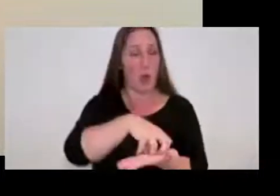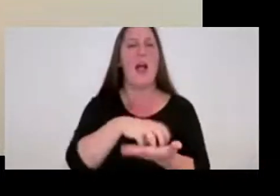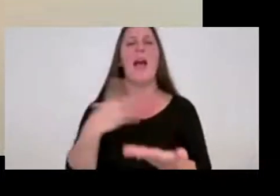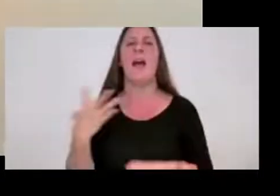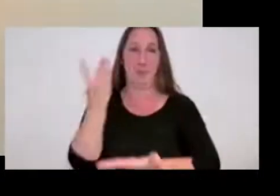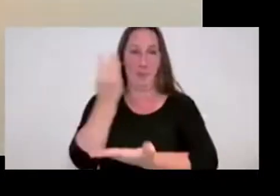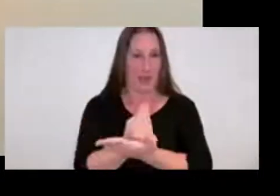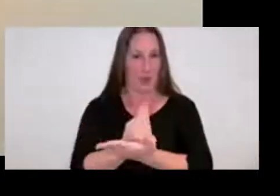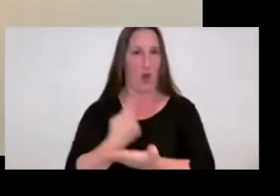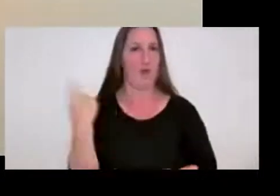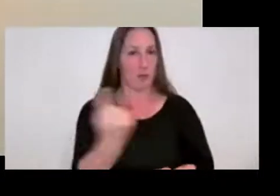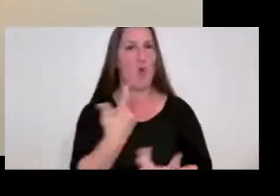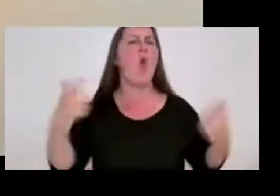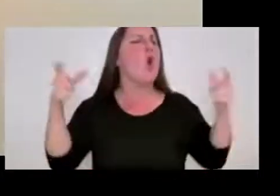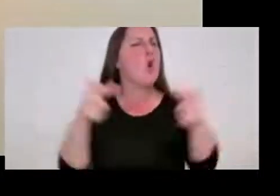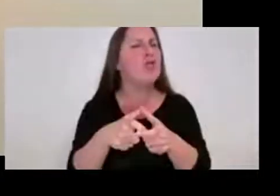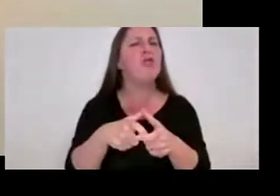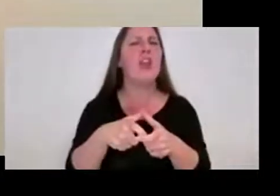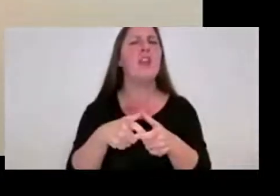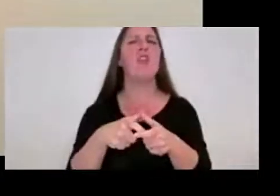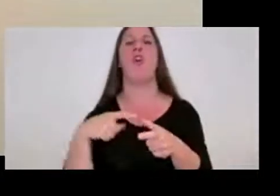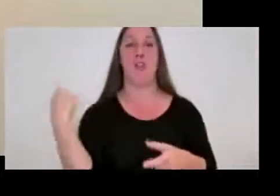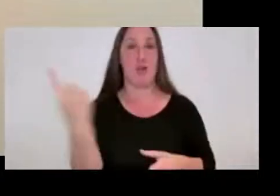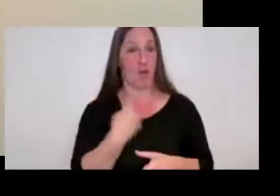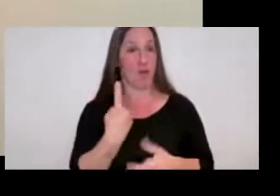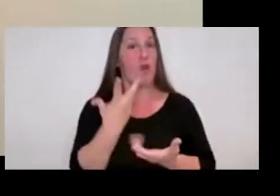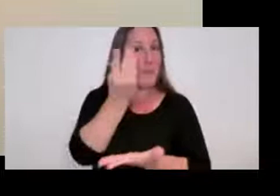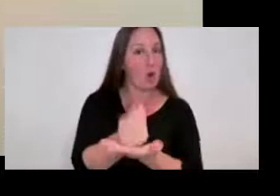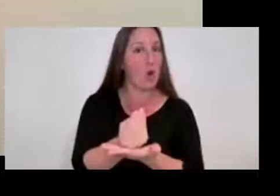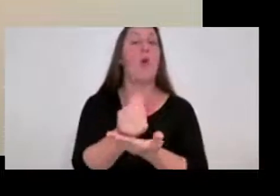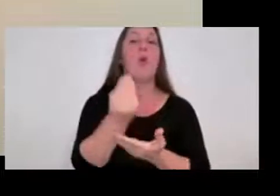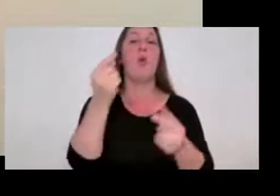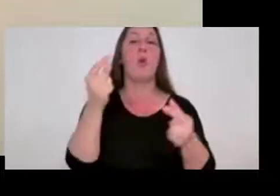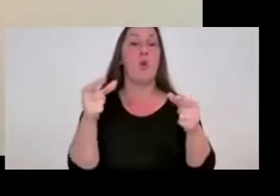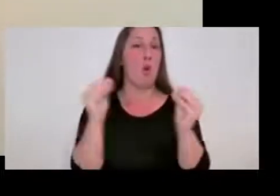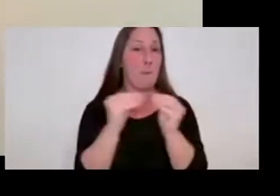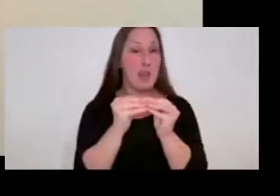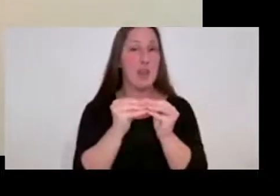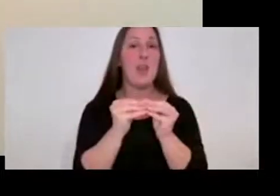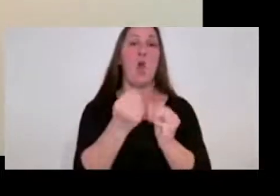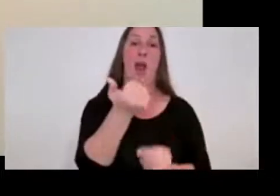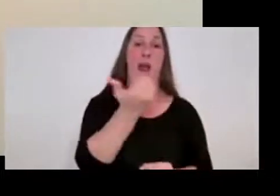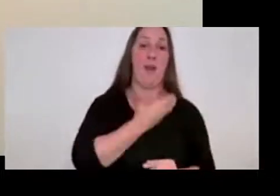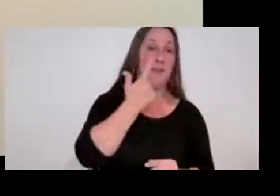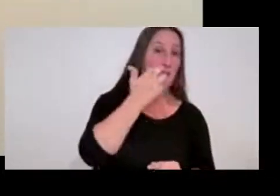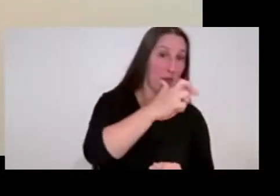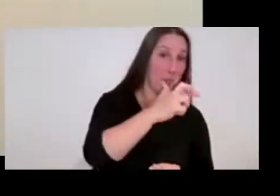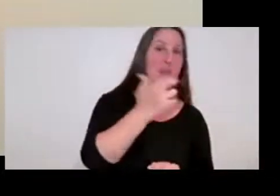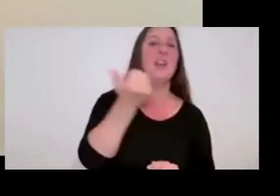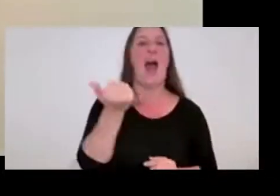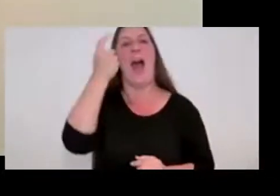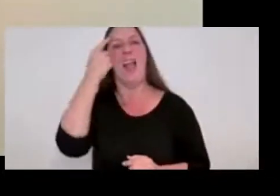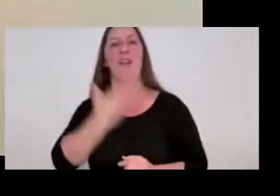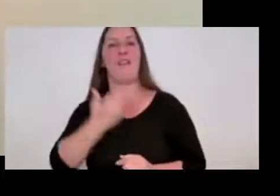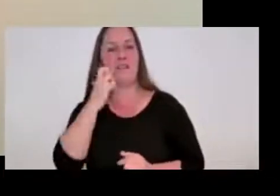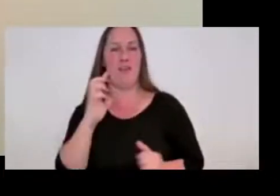representándonos. Este es un consejo en el que estamos representados los compañeros por parte de la AFIP y por parte de la AEFIP. Así que